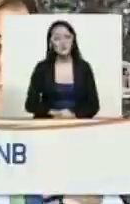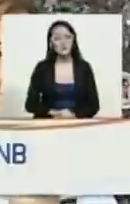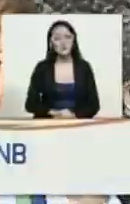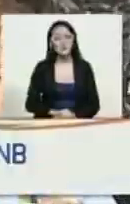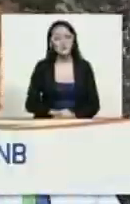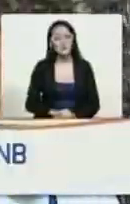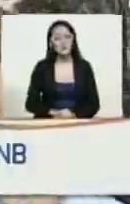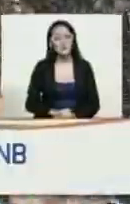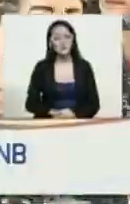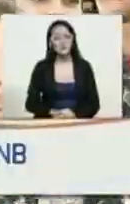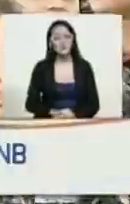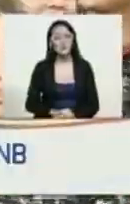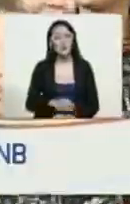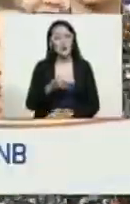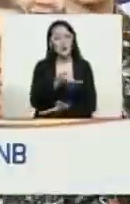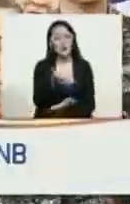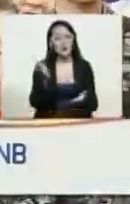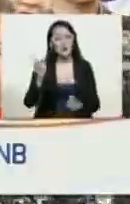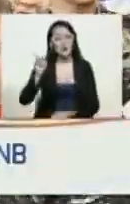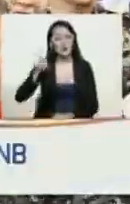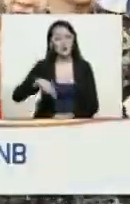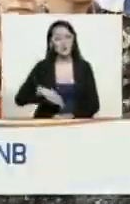Y además a ustedes, graduandos,